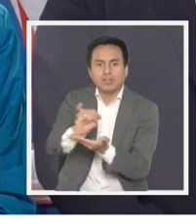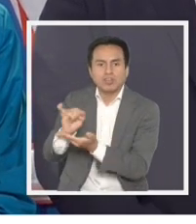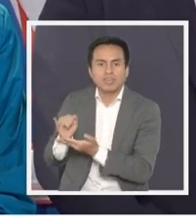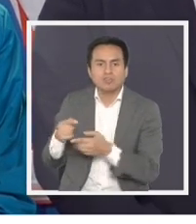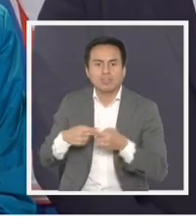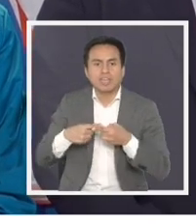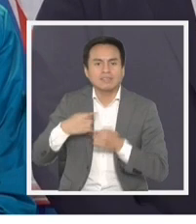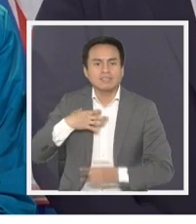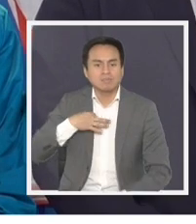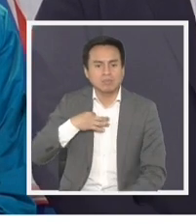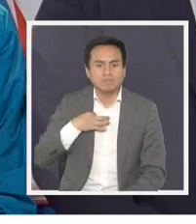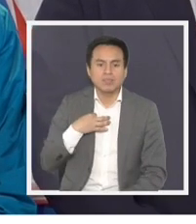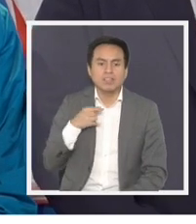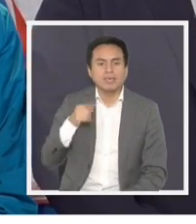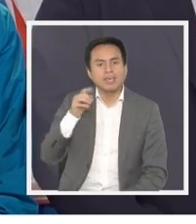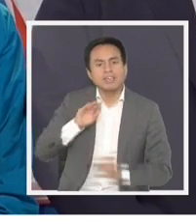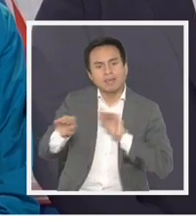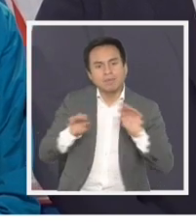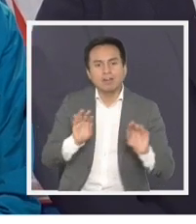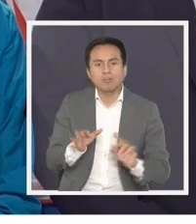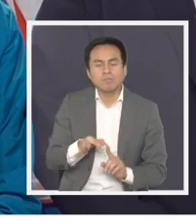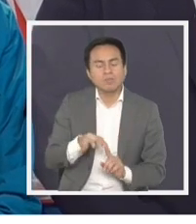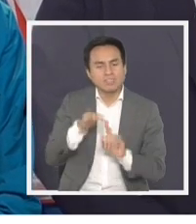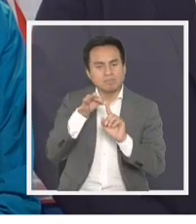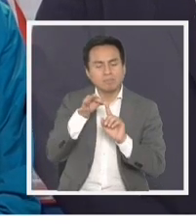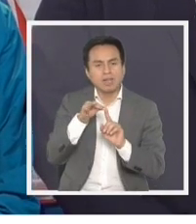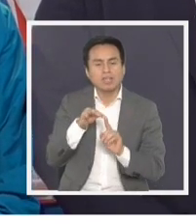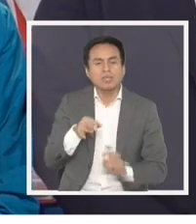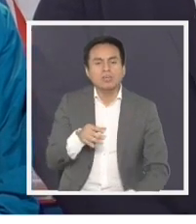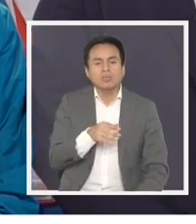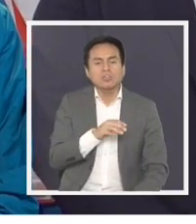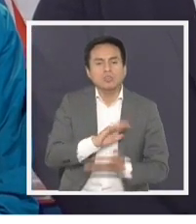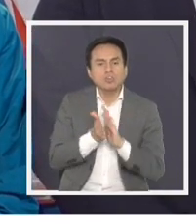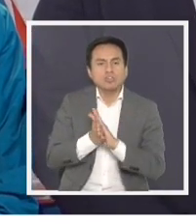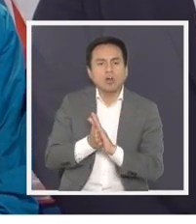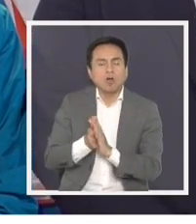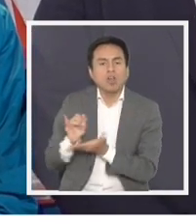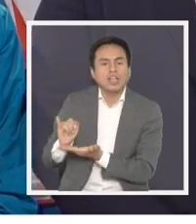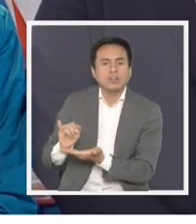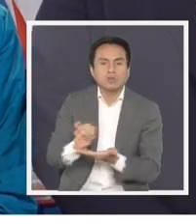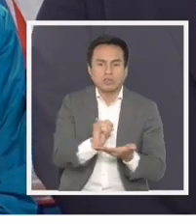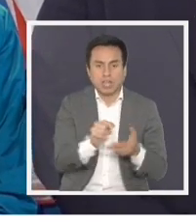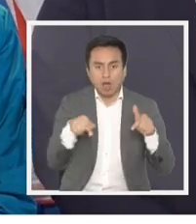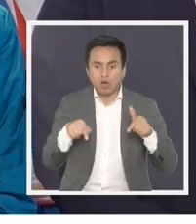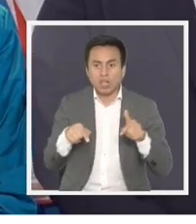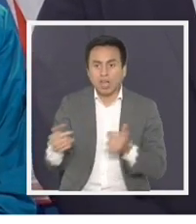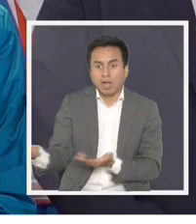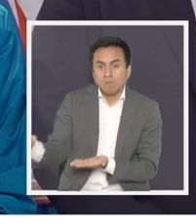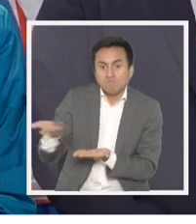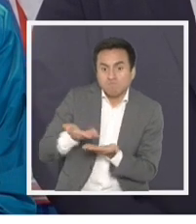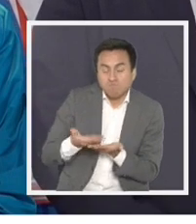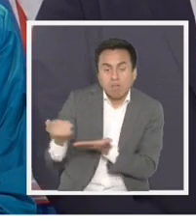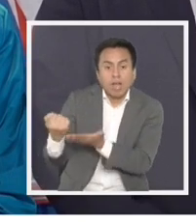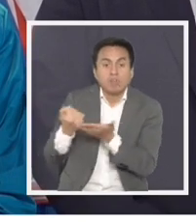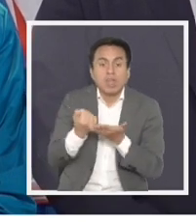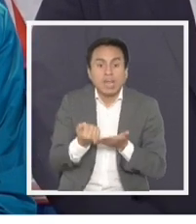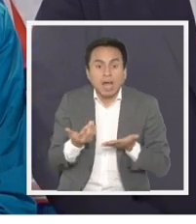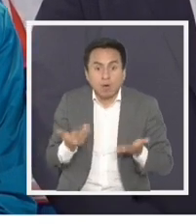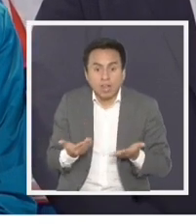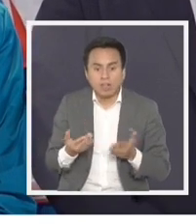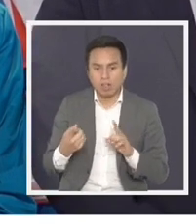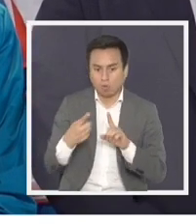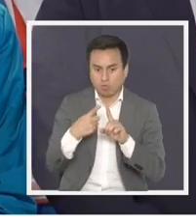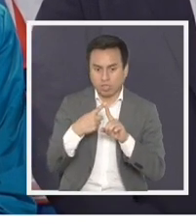las organizaciones de la sociedad civil Así que ese es nuestro llamado principal y todos que aquellas organizaciones que hoy día quieren ponerse a disposición a ayudar el